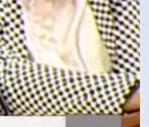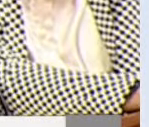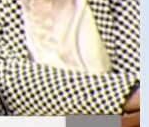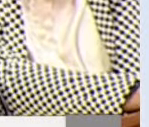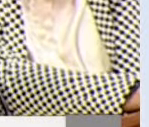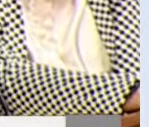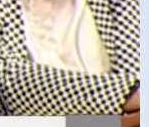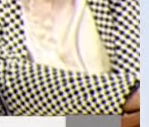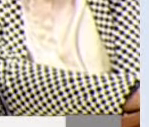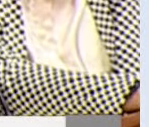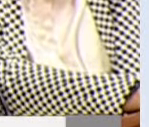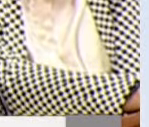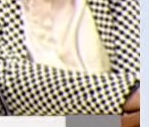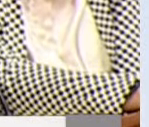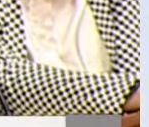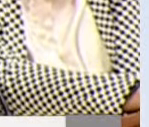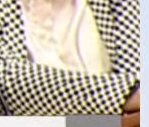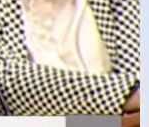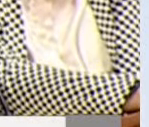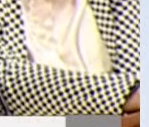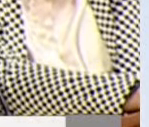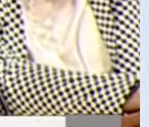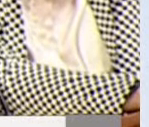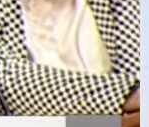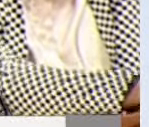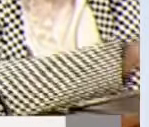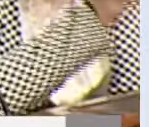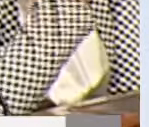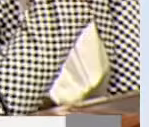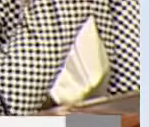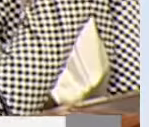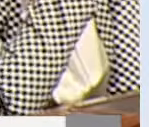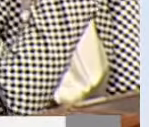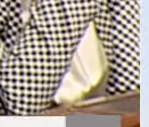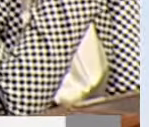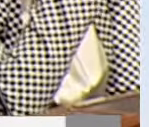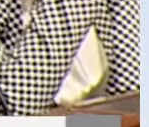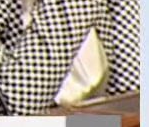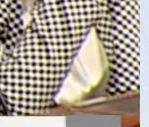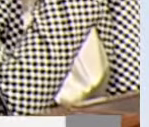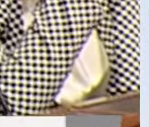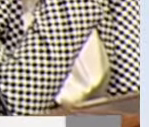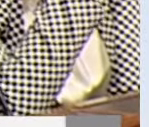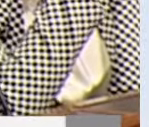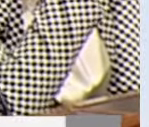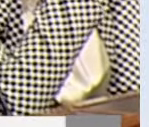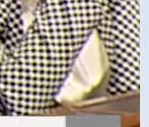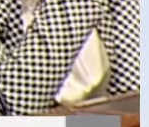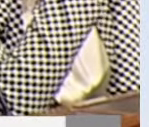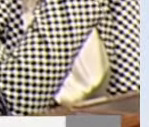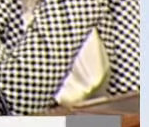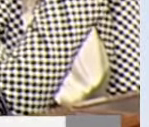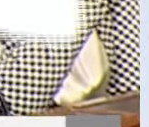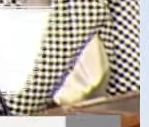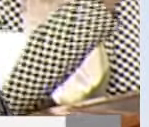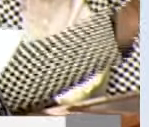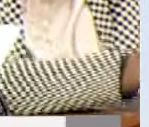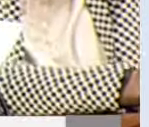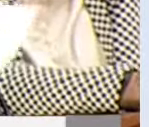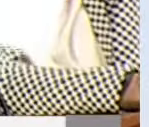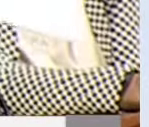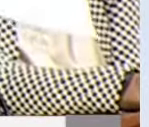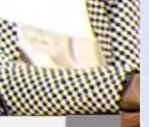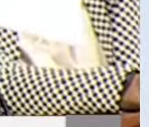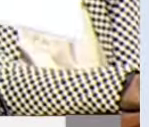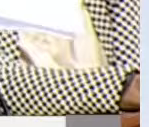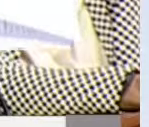y no sea un puerto cerrado, porque vamos a tener en noviembre la inauguración de la primera etapa y sin embargo no hay...